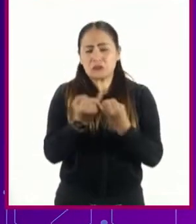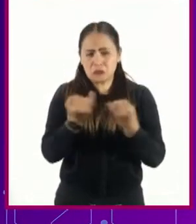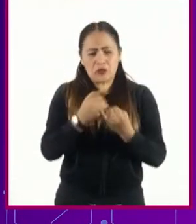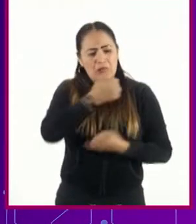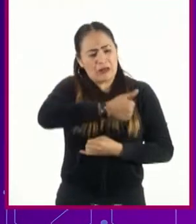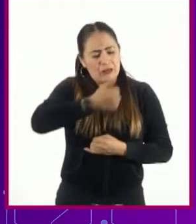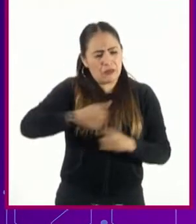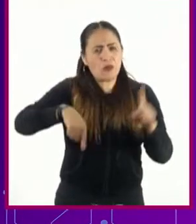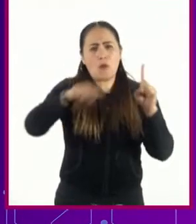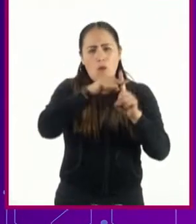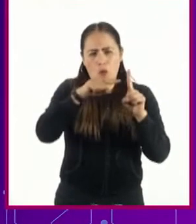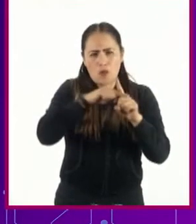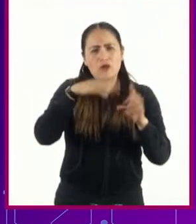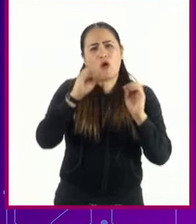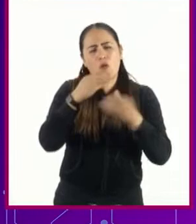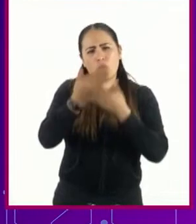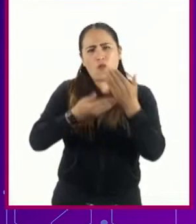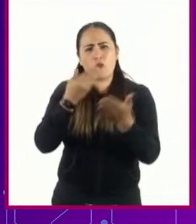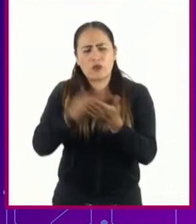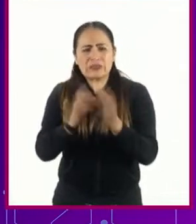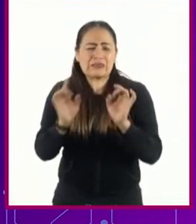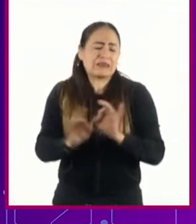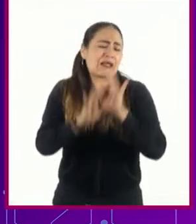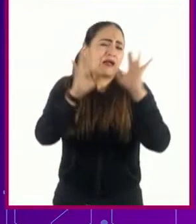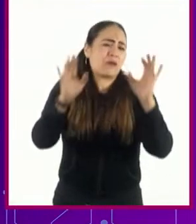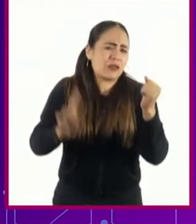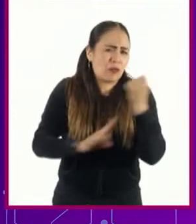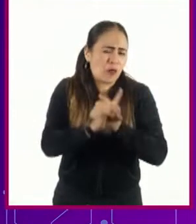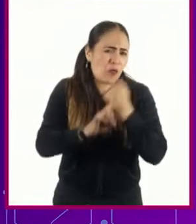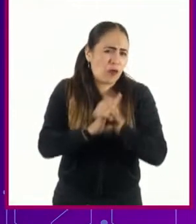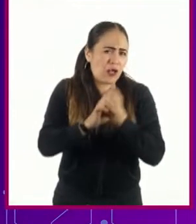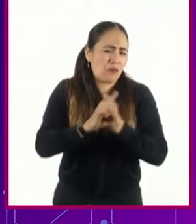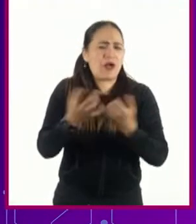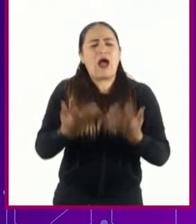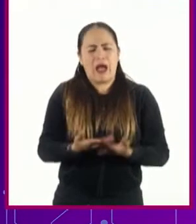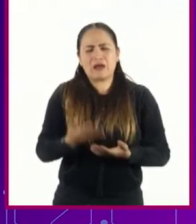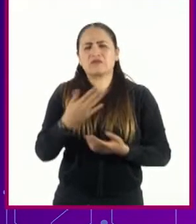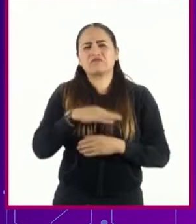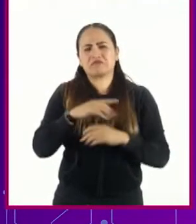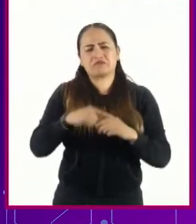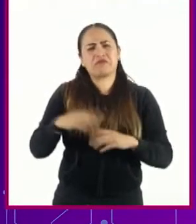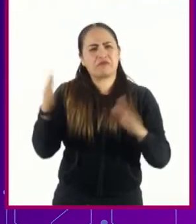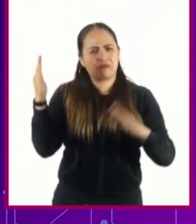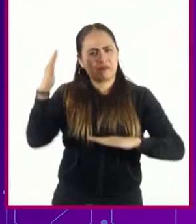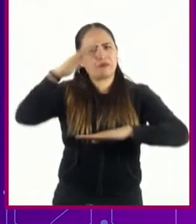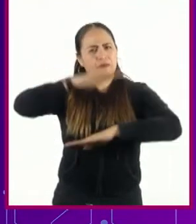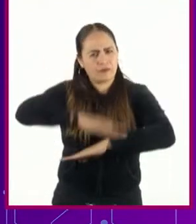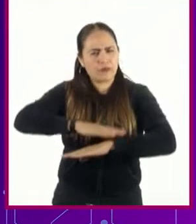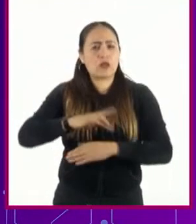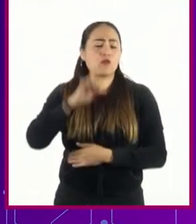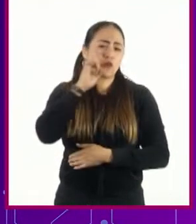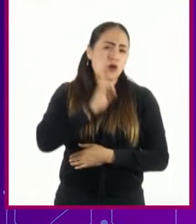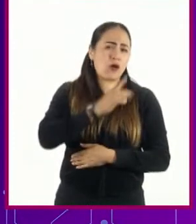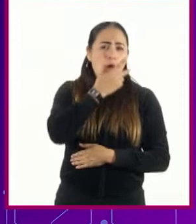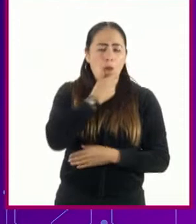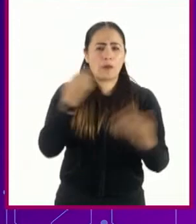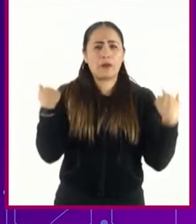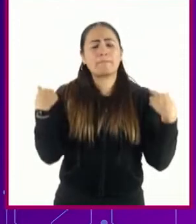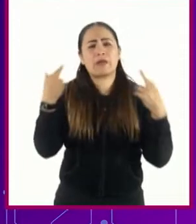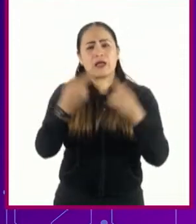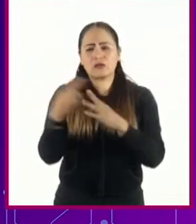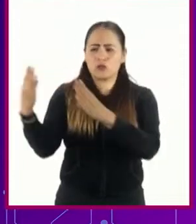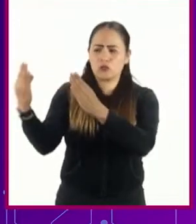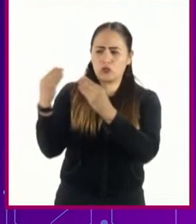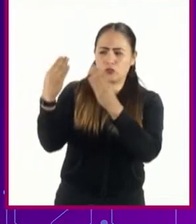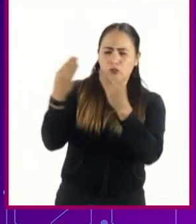y propositiva ante cualquier dificultad o conflicto que surja. Nuestras maestras y maestros nos enseñan a que la